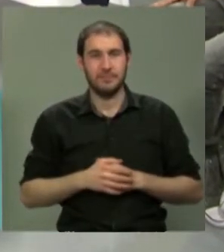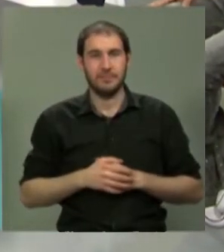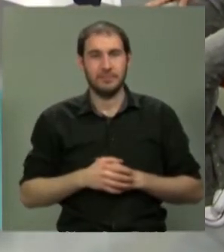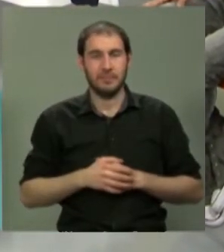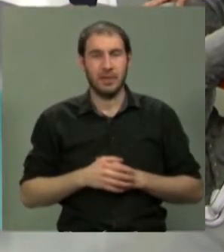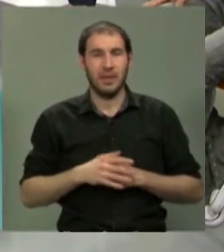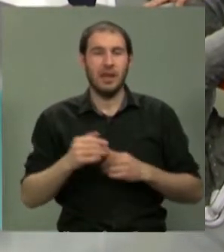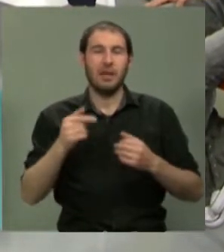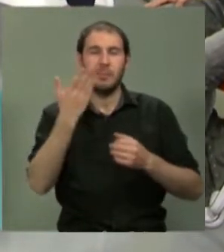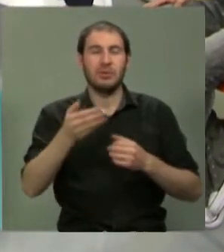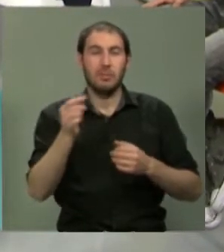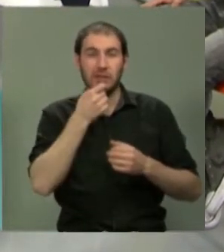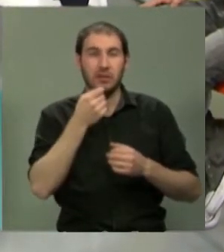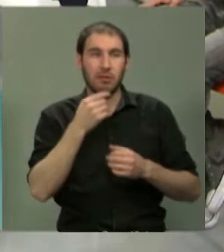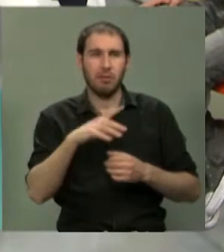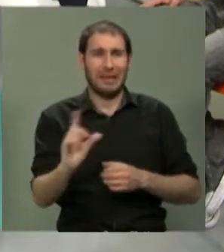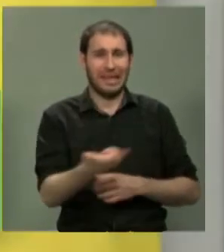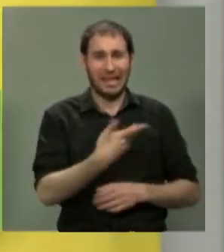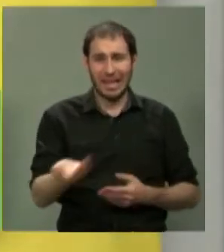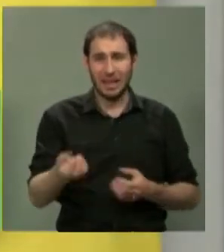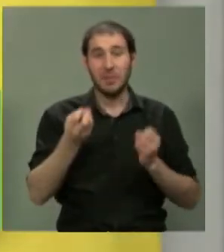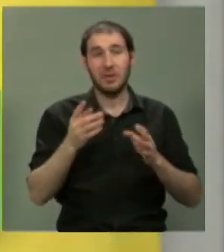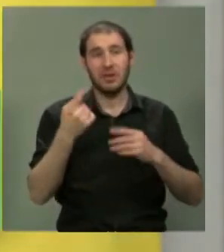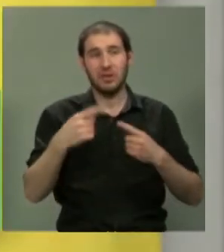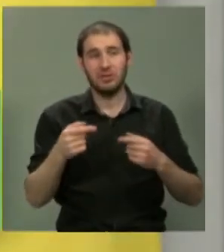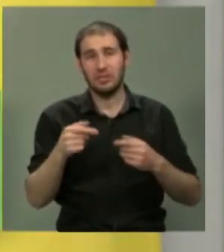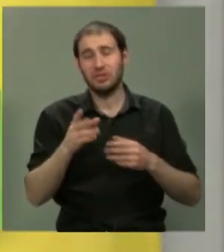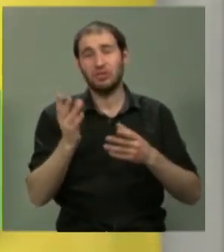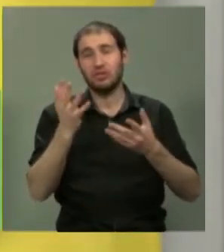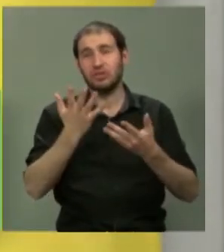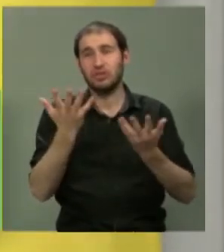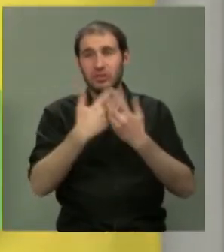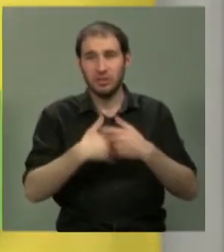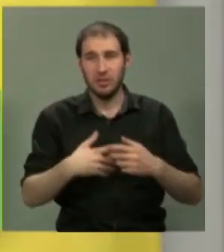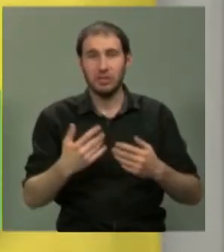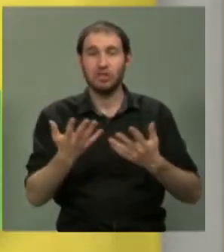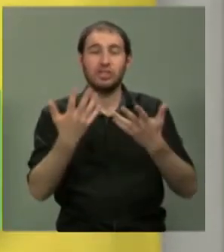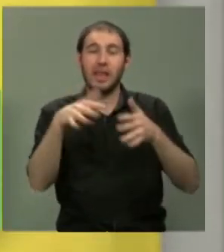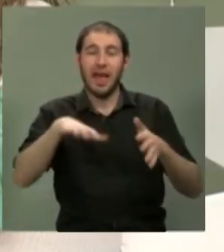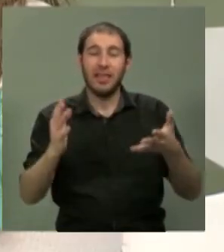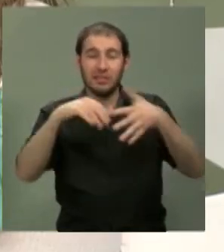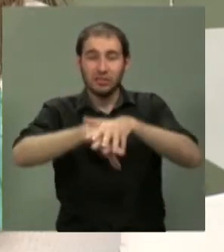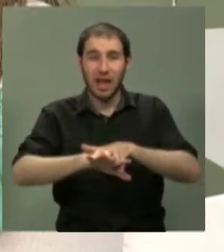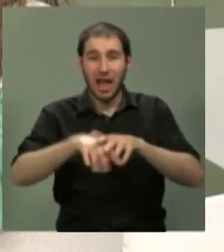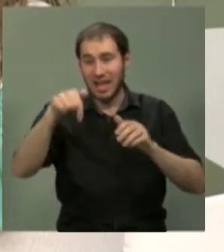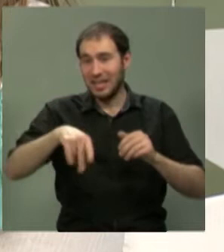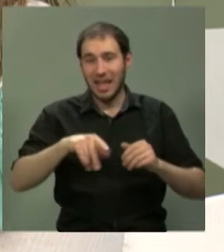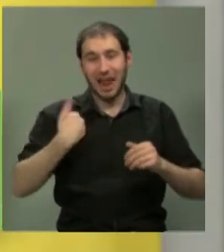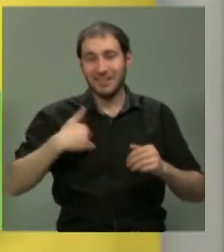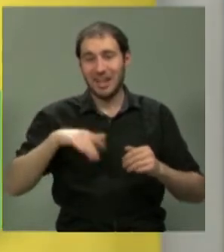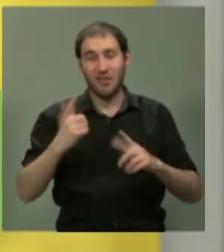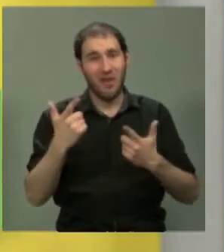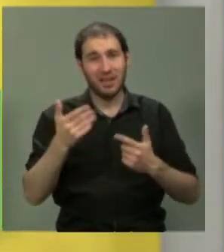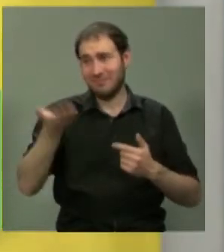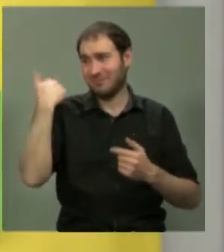En el lenguaje vulgar sería de bolazos, ¿no? Porque seguimos hablando de resocialización, y la resocialización en este país no existe, y no